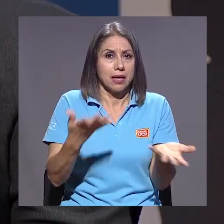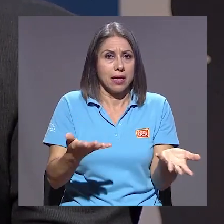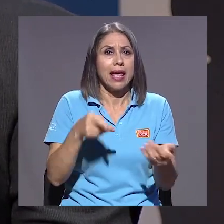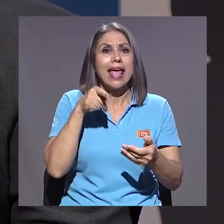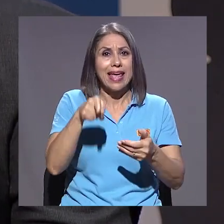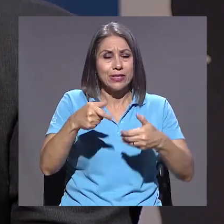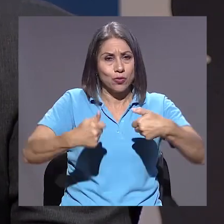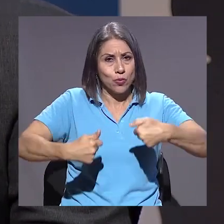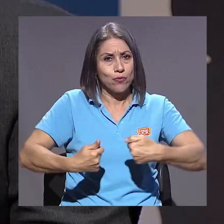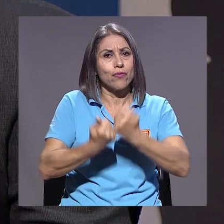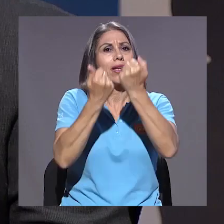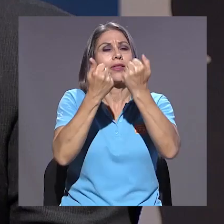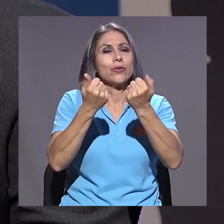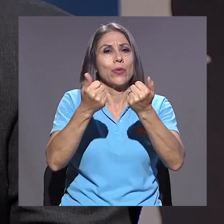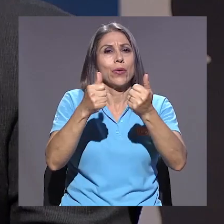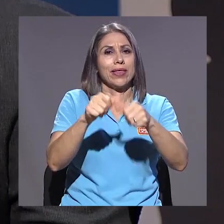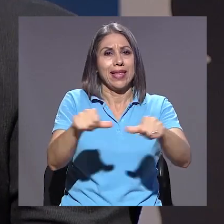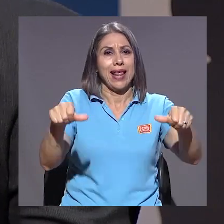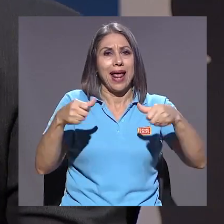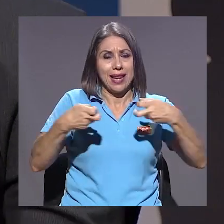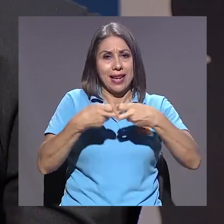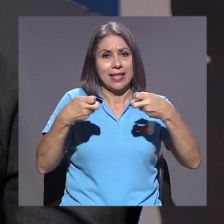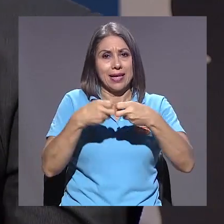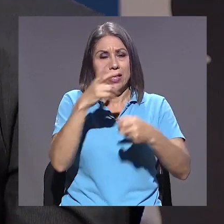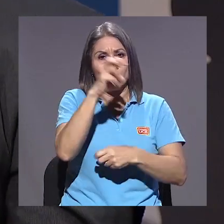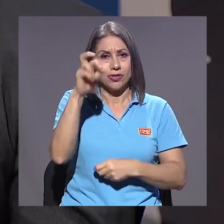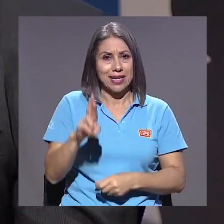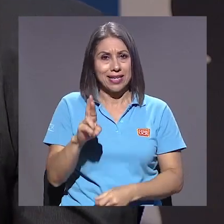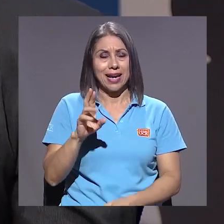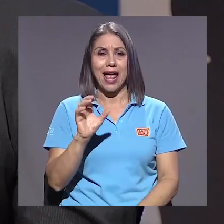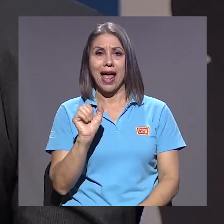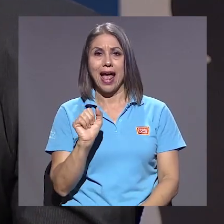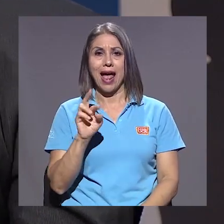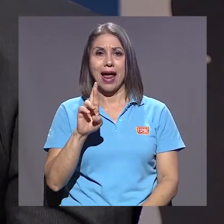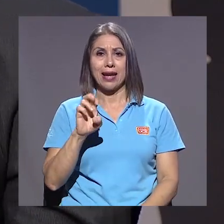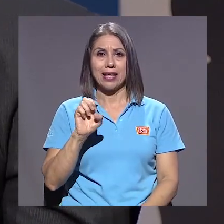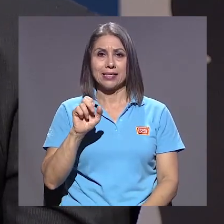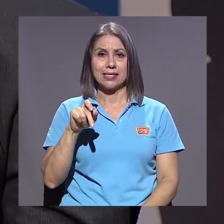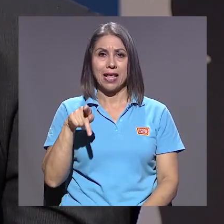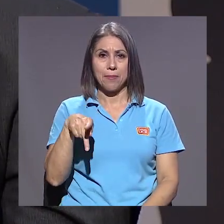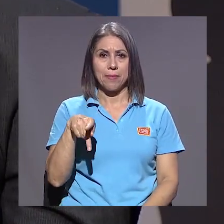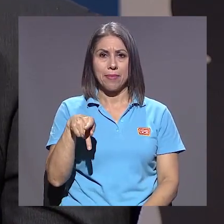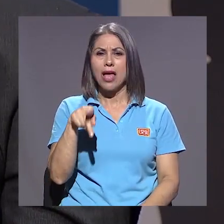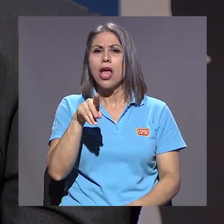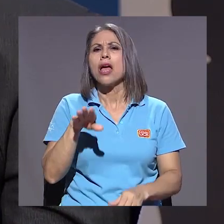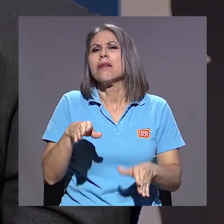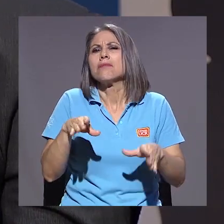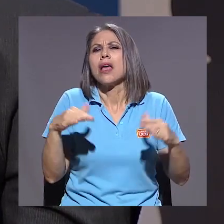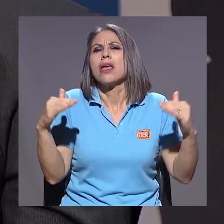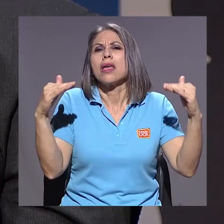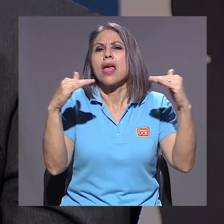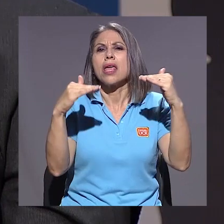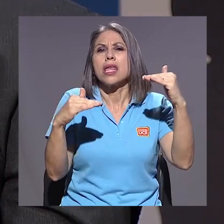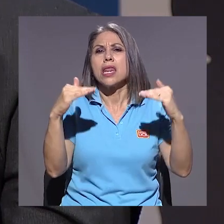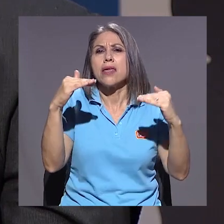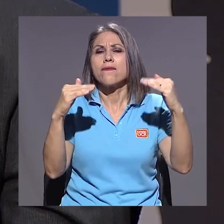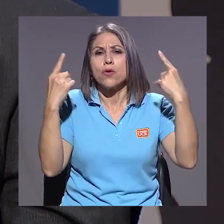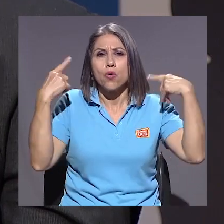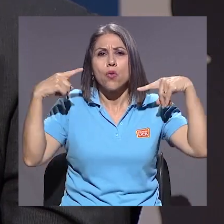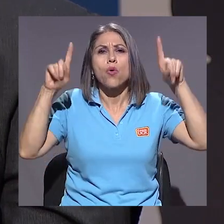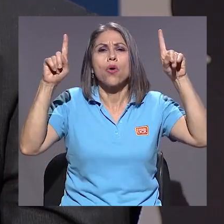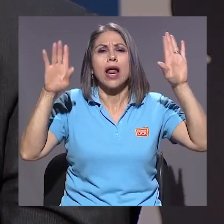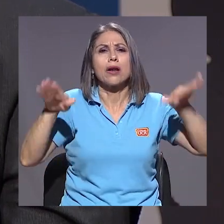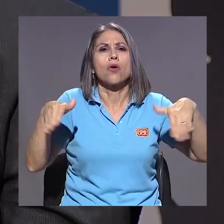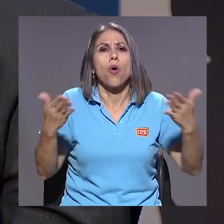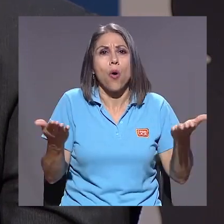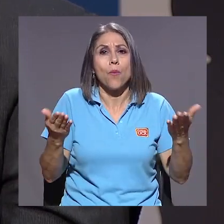reto del sector eléctrico de Costa Rica y de la RICEP, de cómo lograr ese equilibrio entre que las empresas eléctricas que hicieron esas inversiones